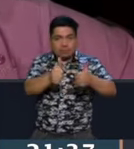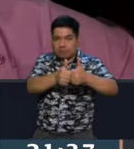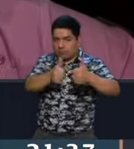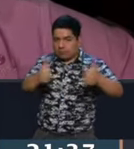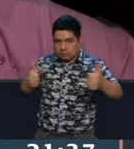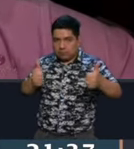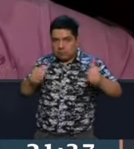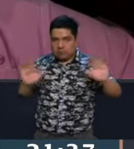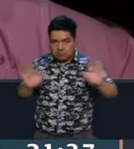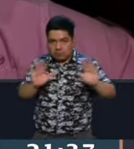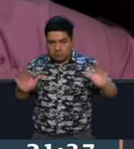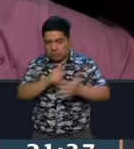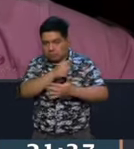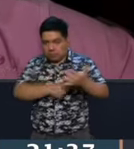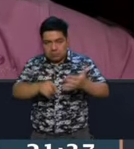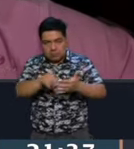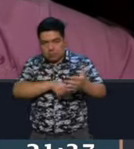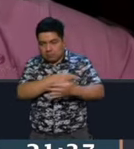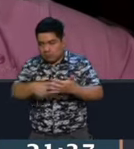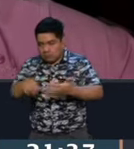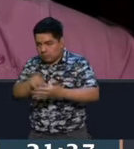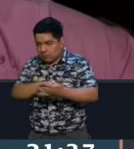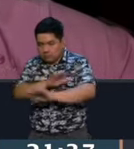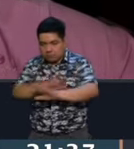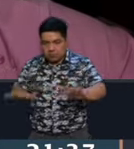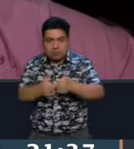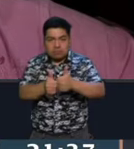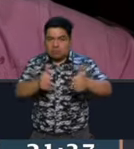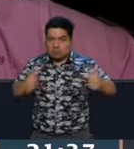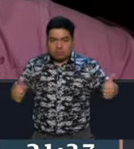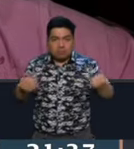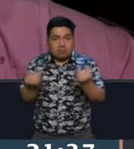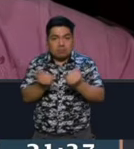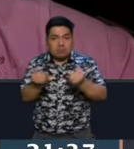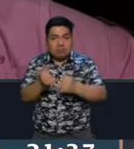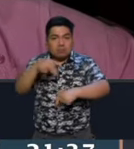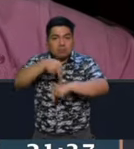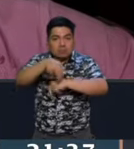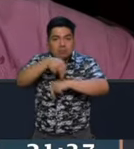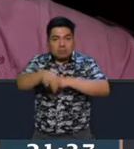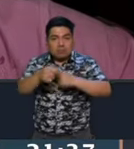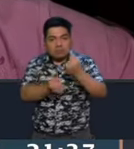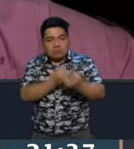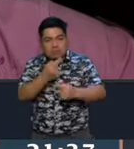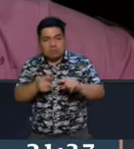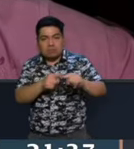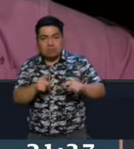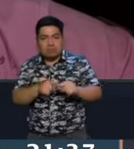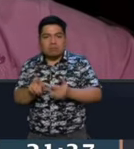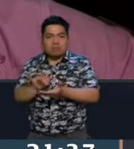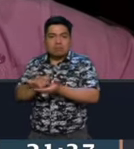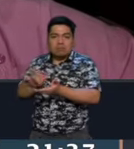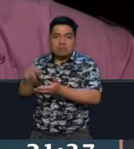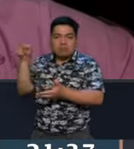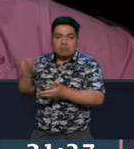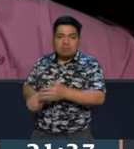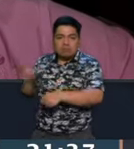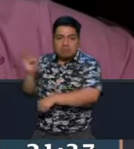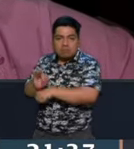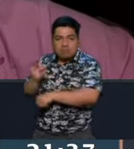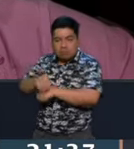en nuestra embajada en Quito? ¿Qué cree que suceda hacia adelante? Digo, nuestro país ya suspendió que no rompió